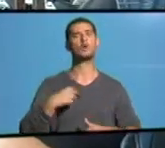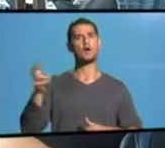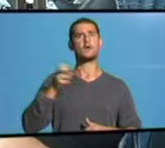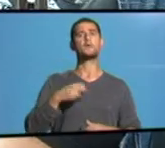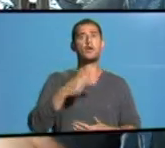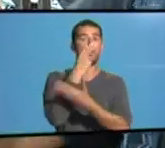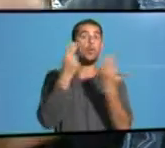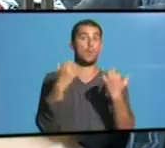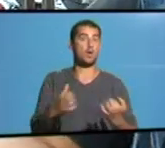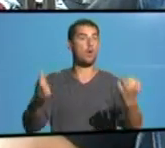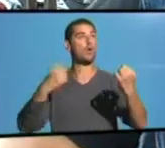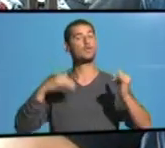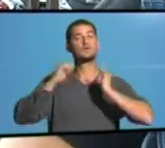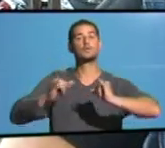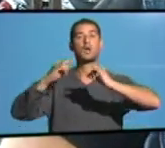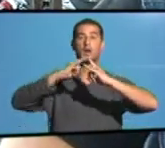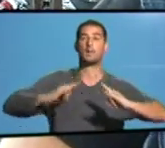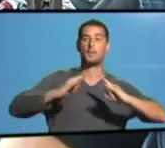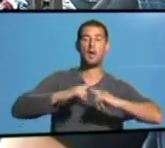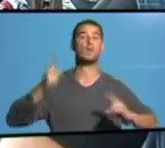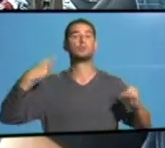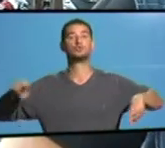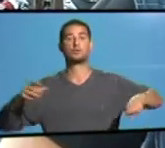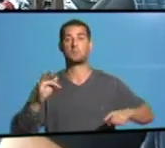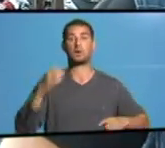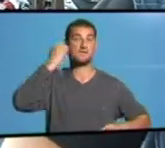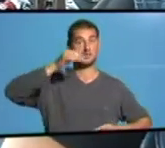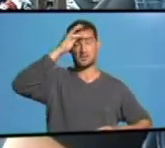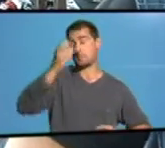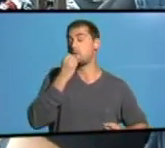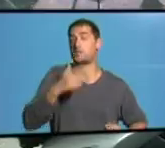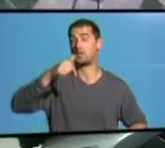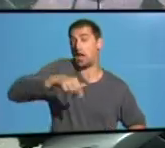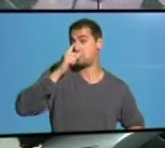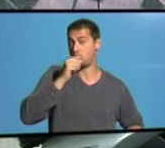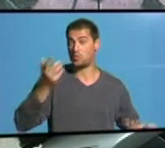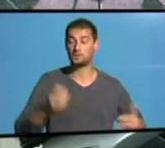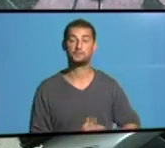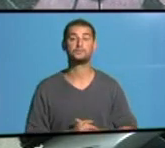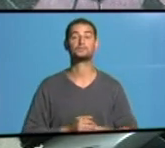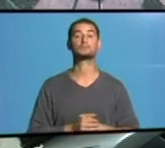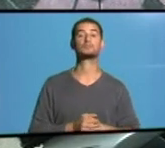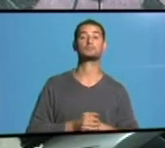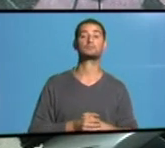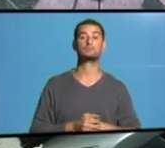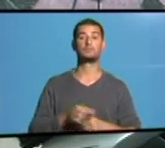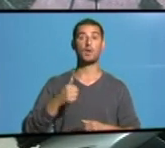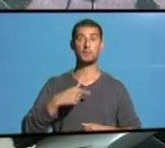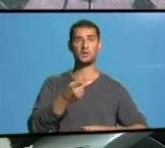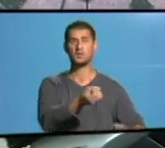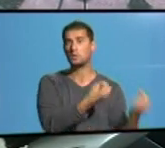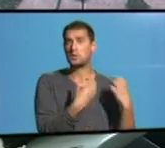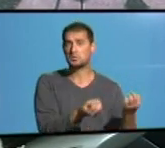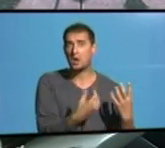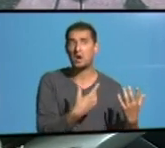de la música, de la acampada y pasar un fin de semana bonito aquí en Lugo. Comentaron en casa allí algo de que había